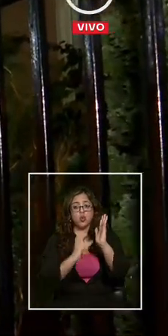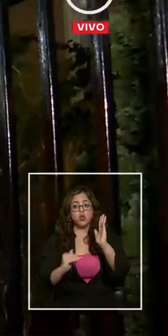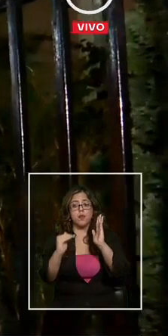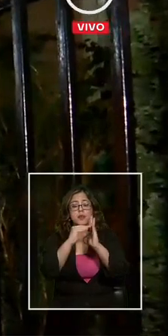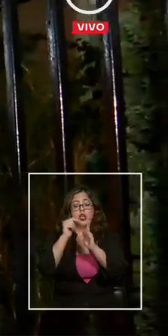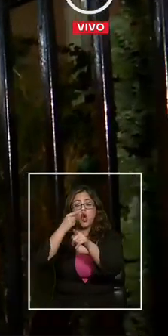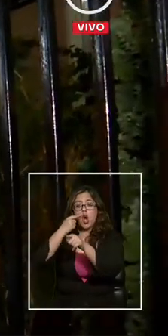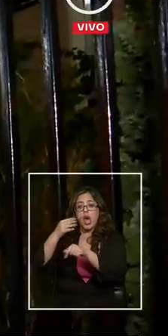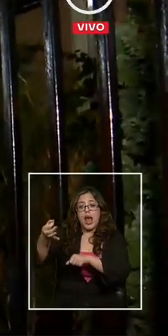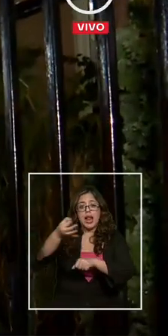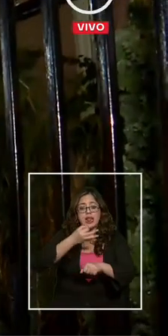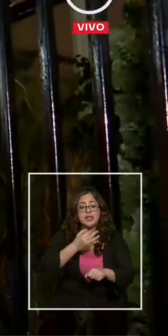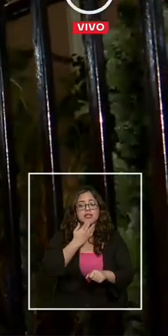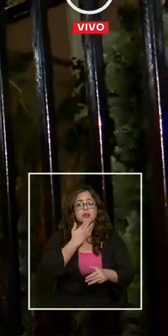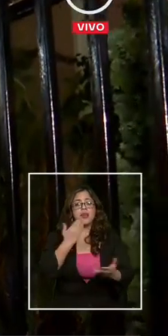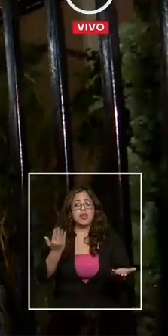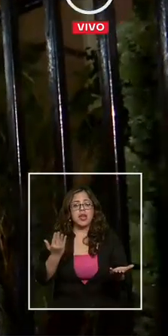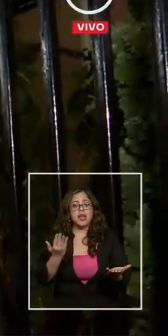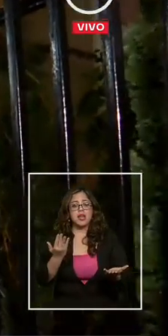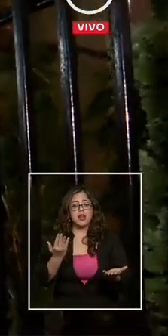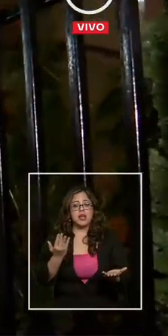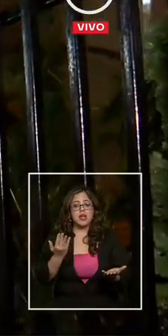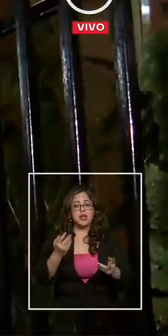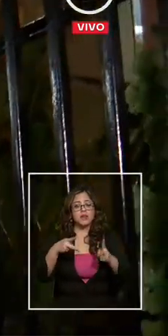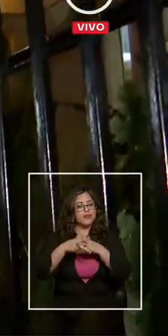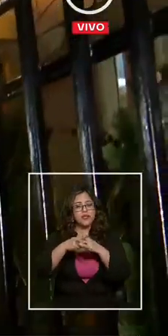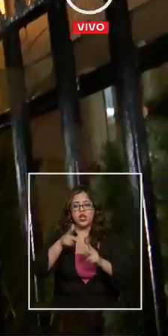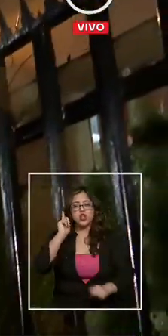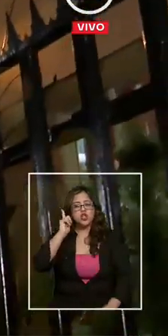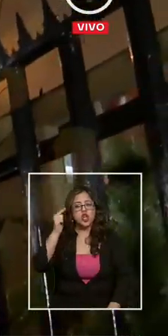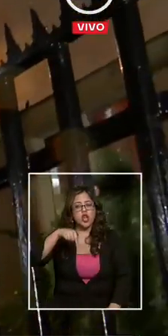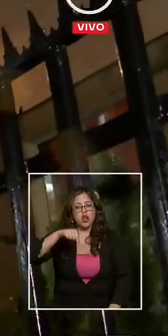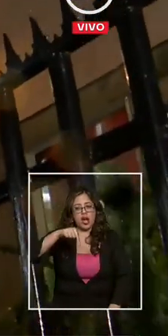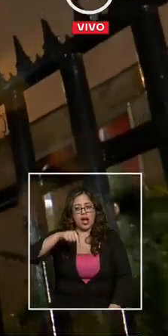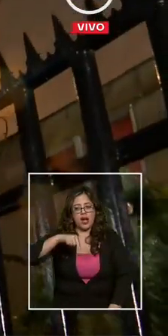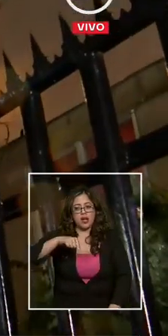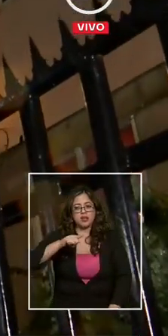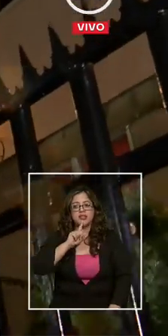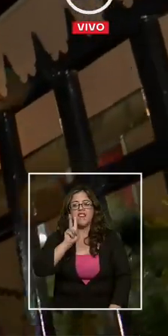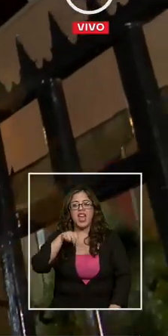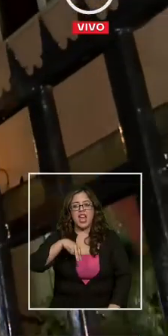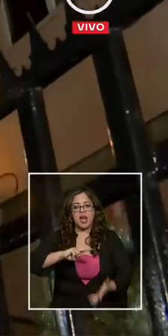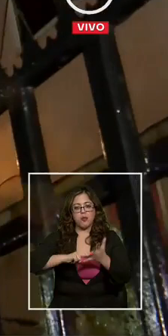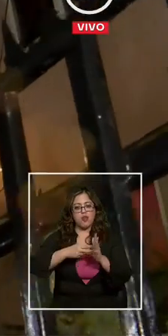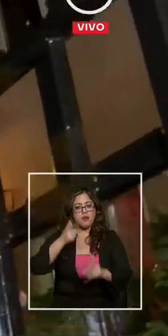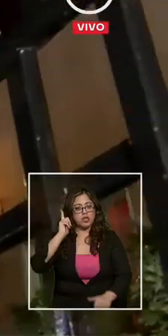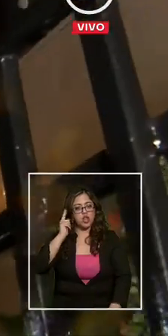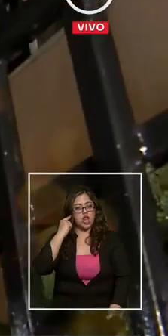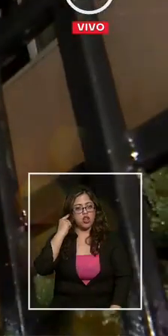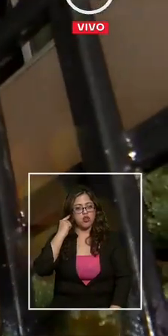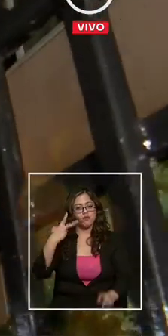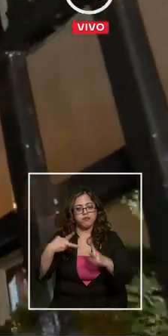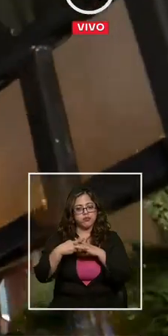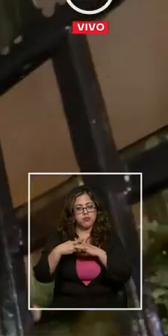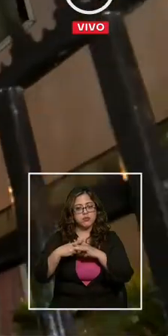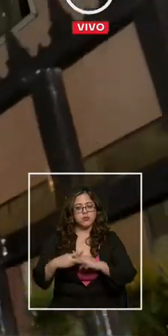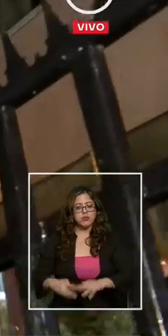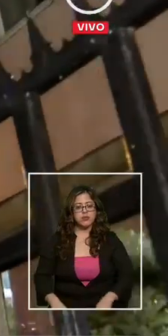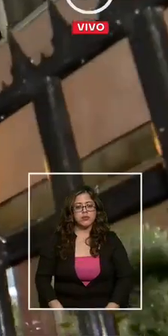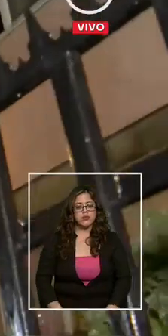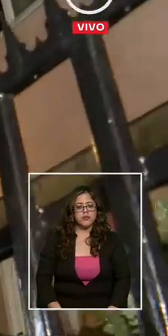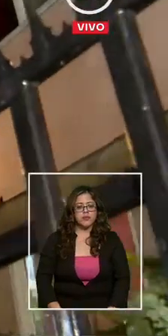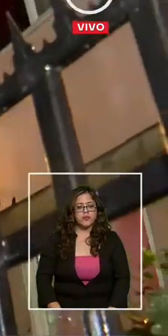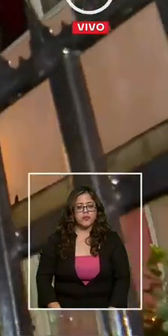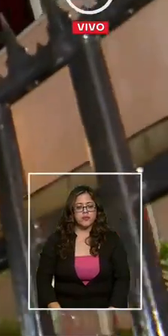él dice, tengo, además que he vivido toda la vida en el borde del río, por lo tanto sé cómo se comporta el río y no tengo ningún peligro. ¿Cómo